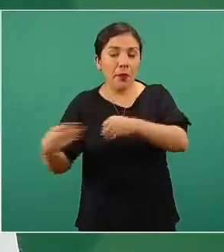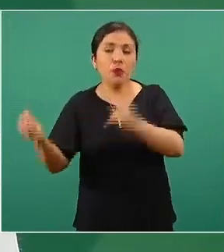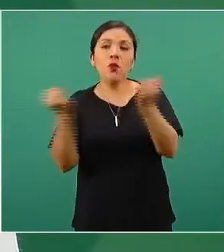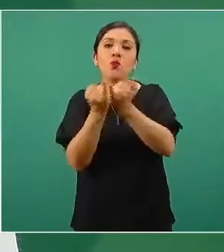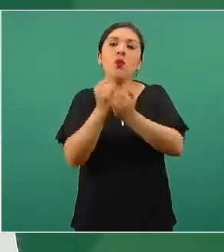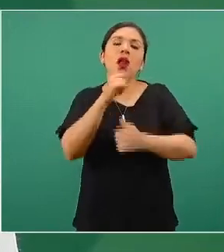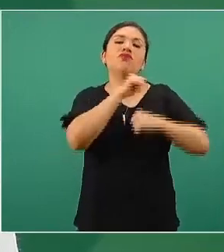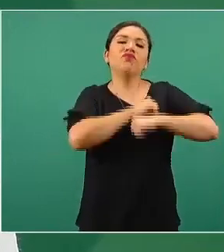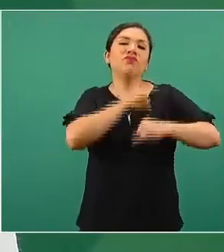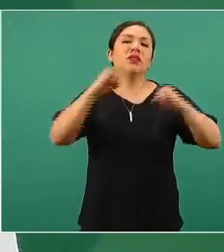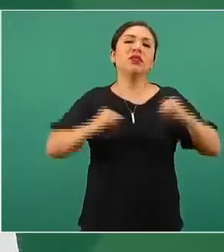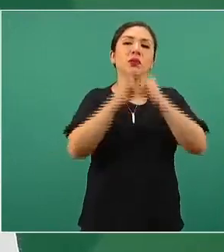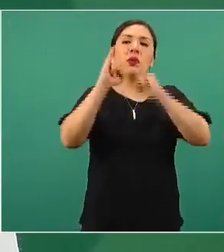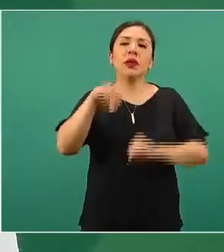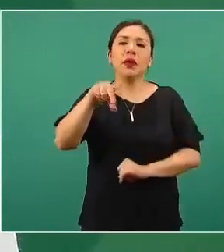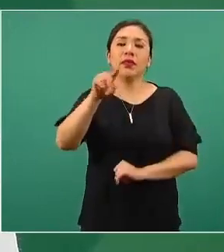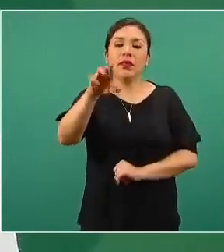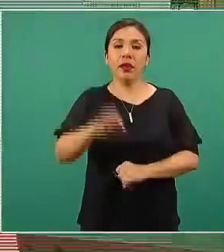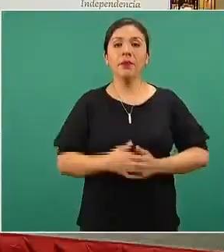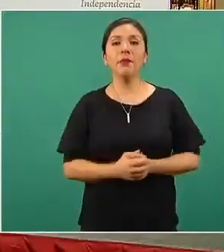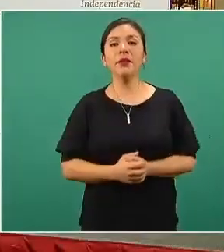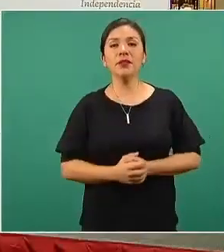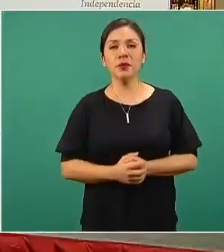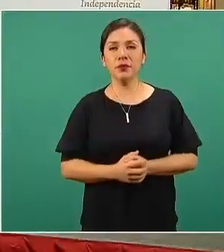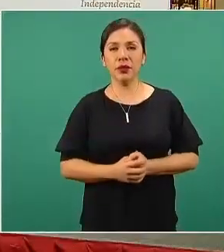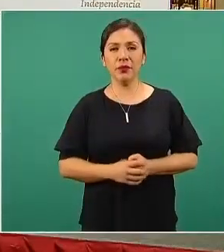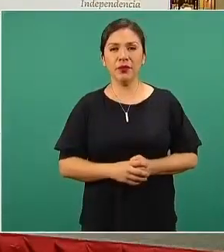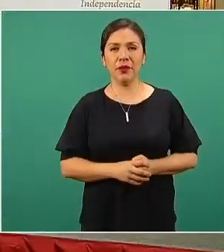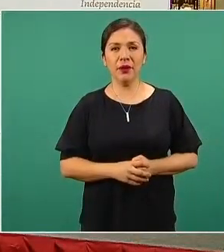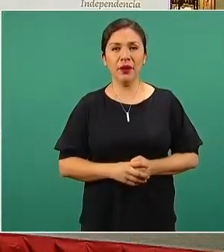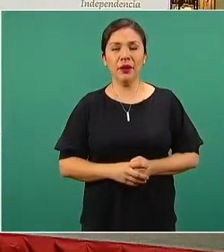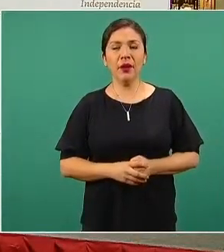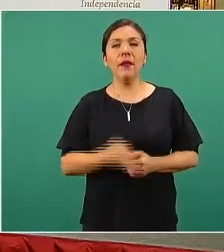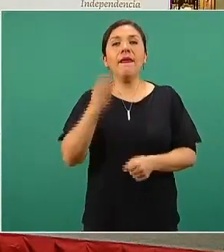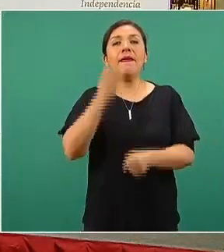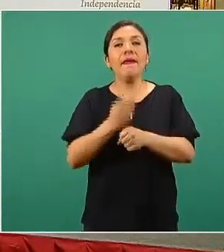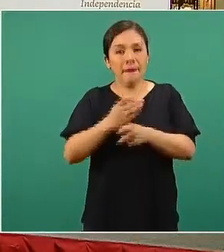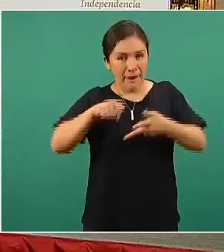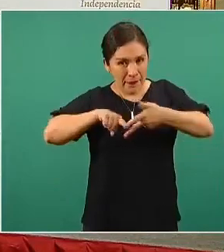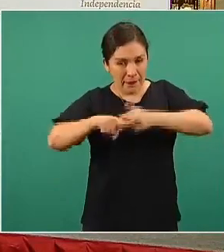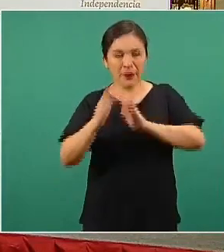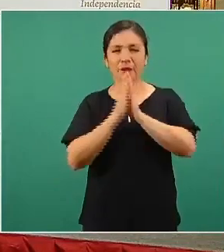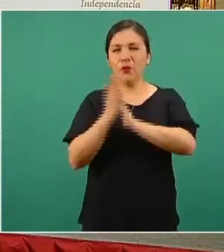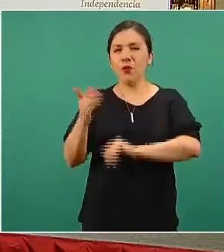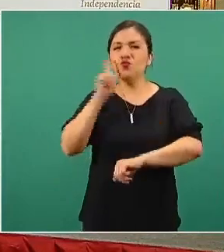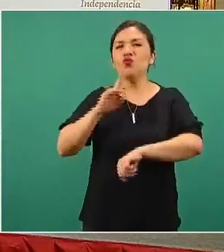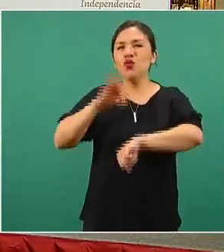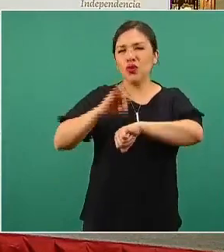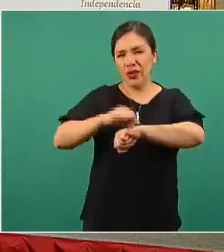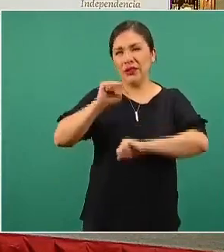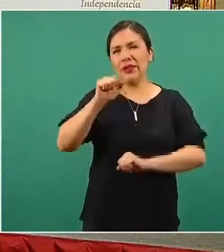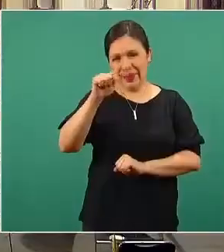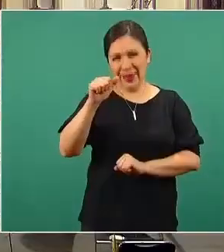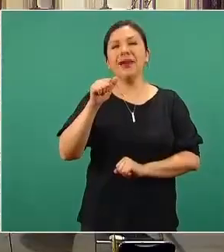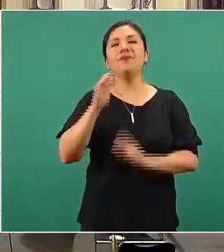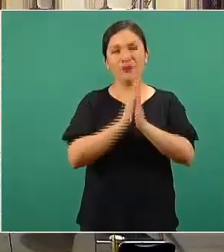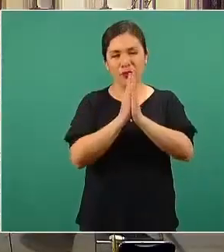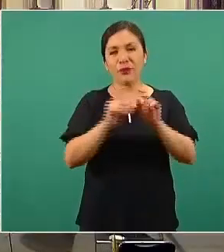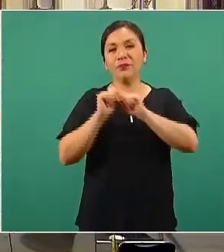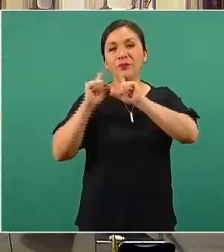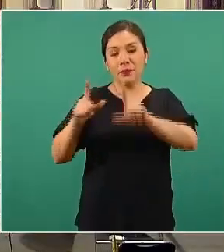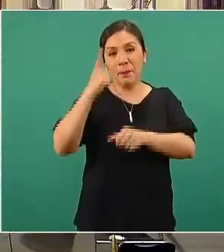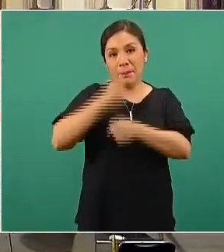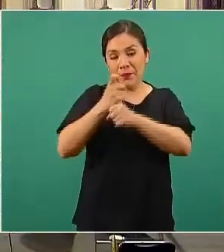de Diagnóstico y Referencia Epidemiológicos. Vamos a iniciar. Le pido a la doctora Santa Ceballos, si es tan amable, de presentar el